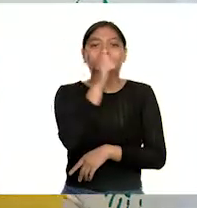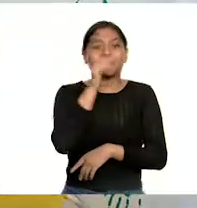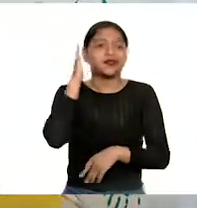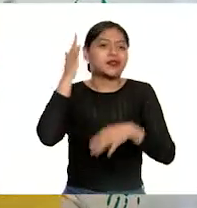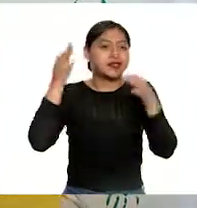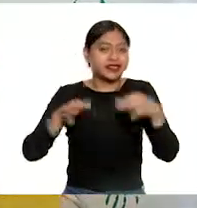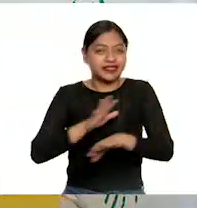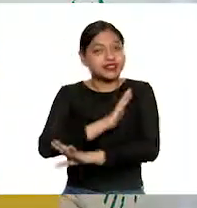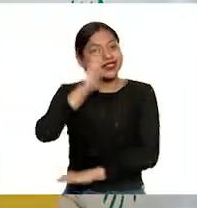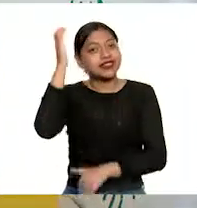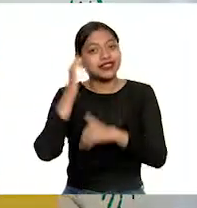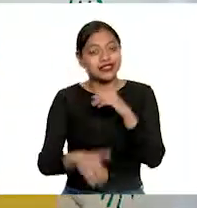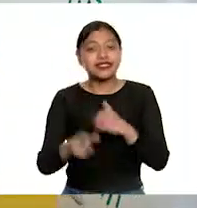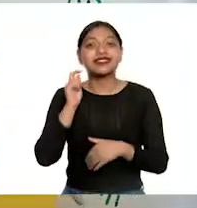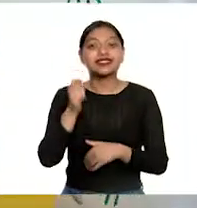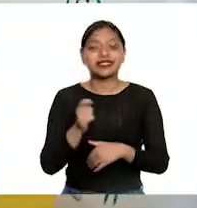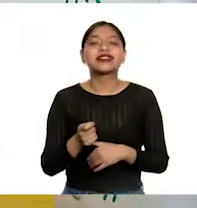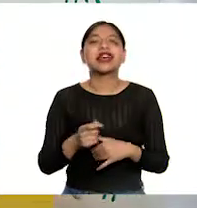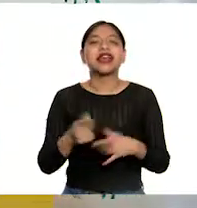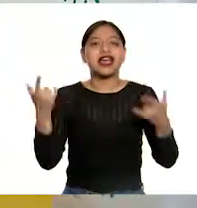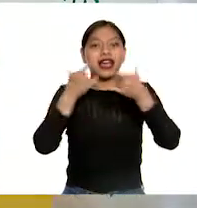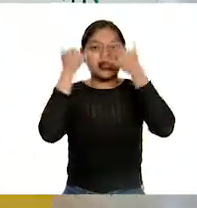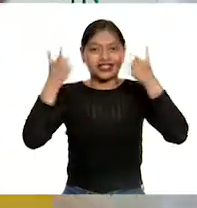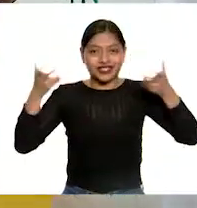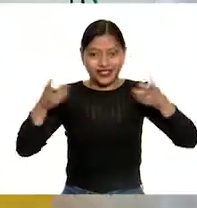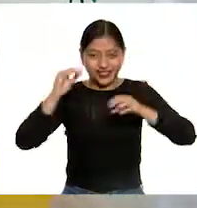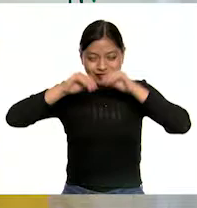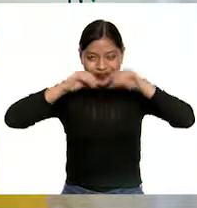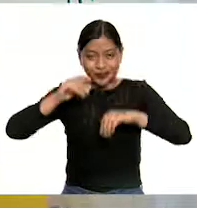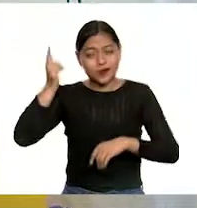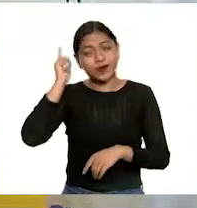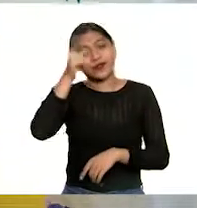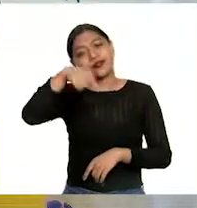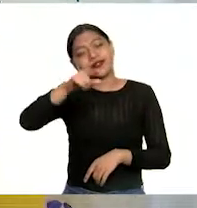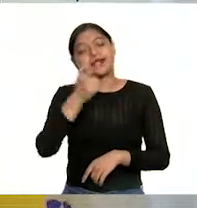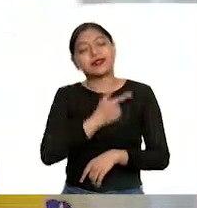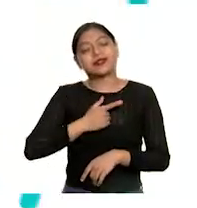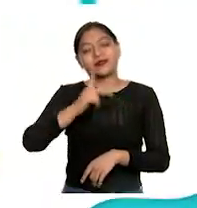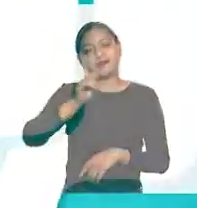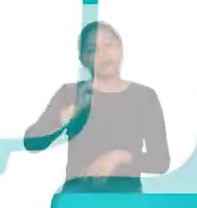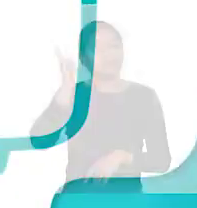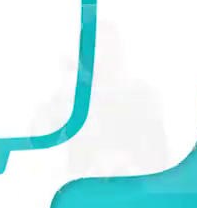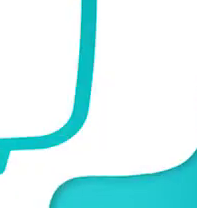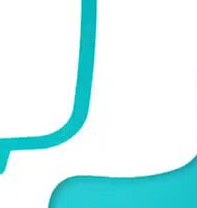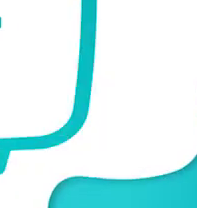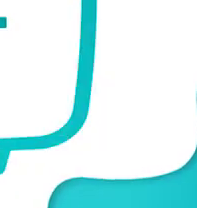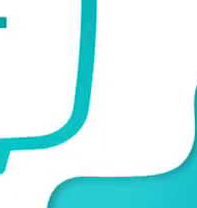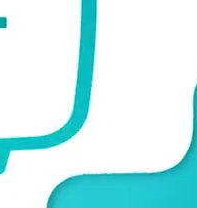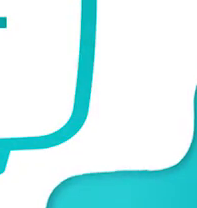materna. Hemos terminado con Construyendo un cuento. Espero que lo hayan disfrutado tanto como nosotros.